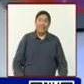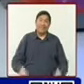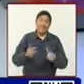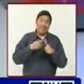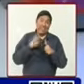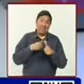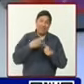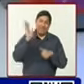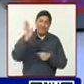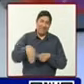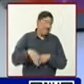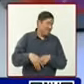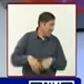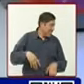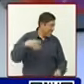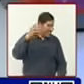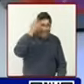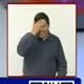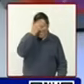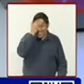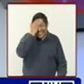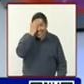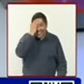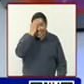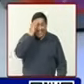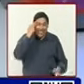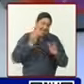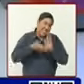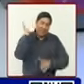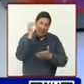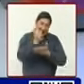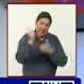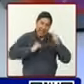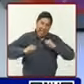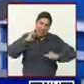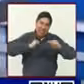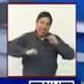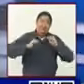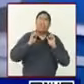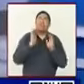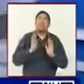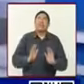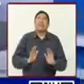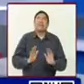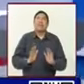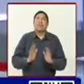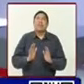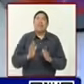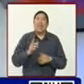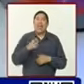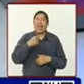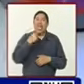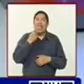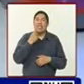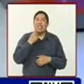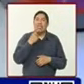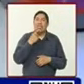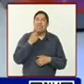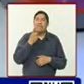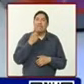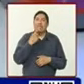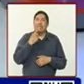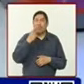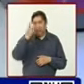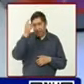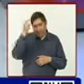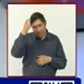Primero, nuestro Donato, un personaje, ¿no? Directo a Hollywood. Pero exacto. Bueno. Oye, escuché alguna vez decir eso y que me parece que es